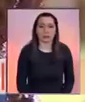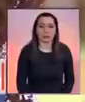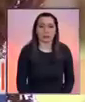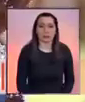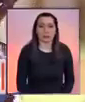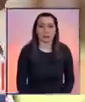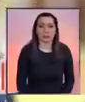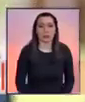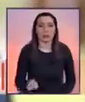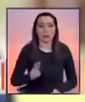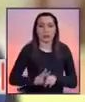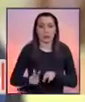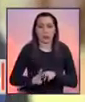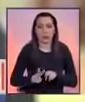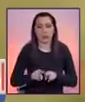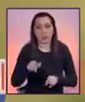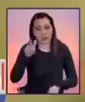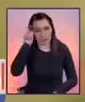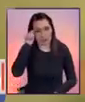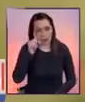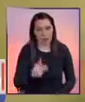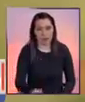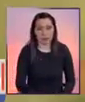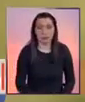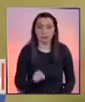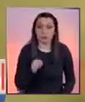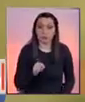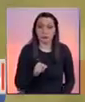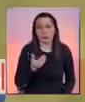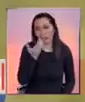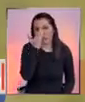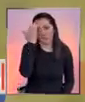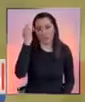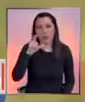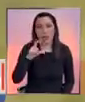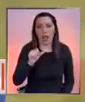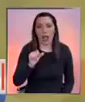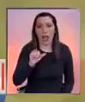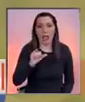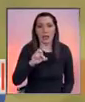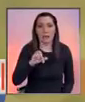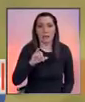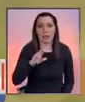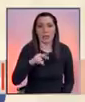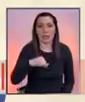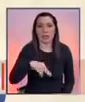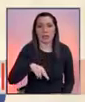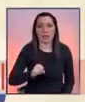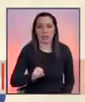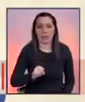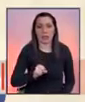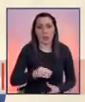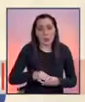saber preparar, ¿entendés? Y estas son las famosas caipirinhas, ¿no? Sí, caipirinhas. Caipirinhas